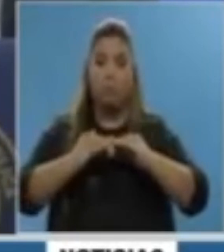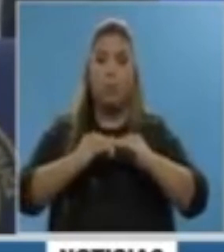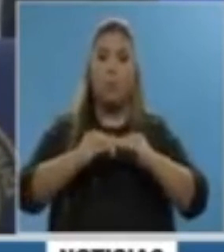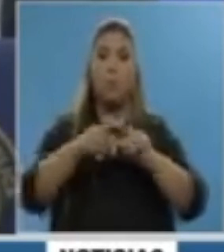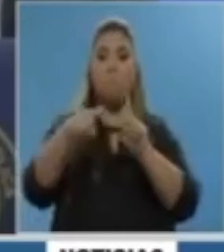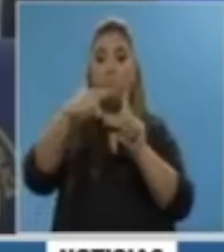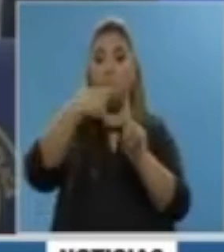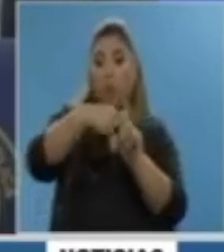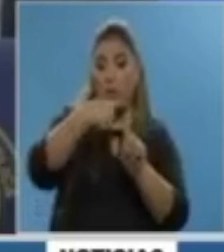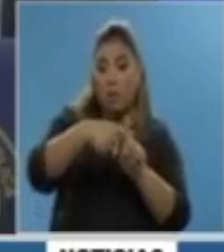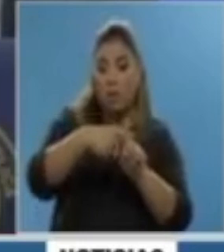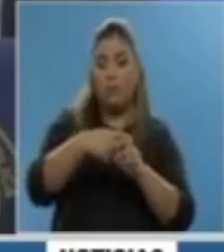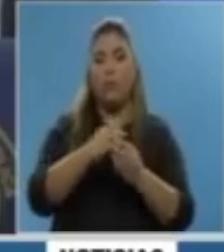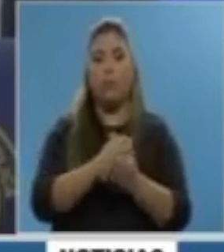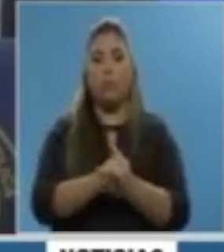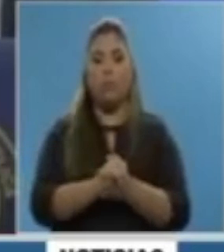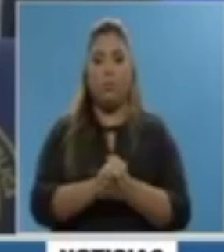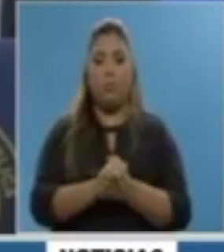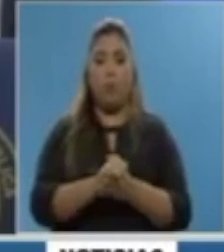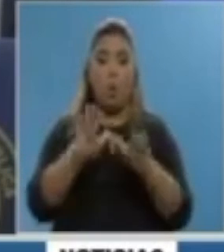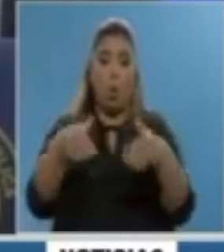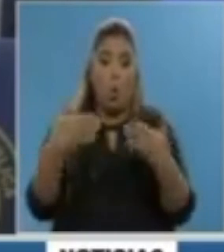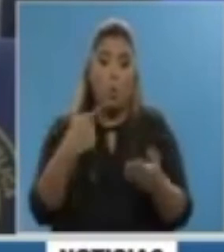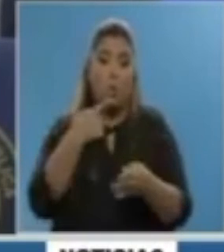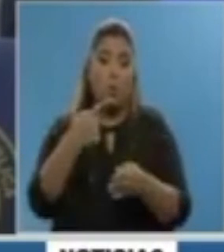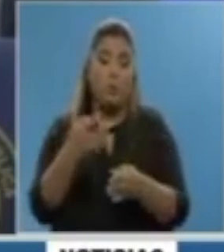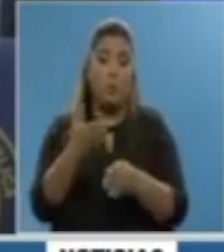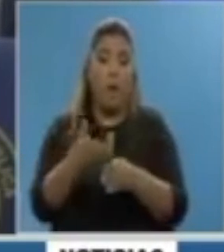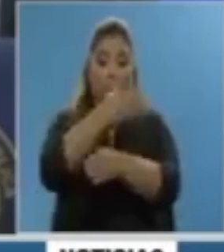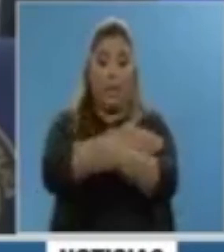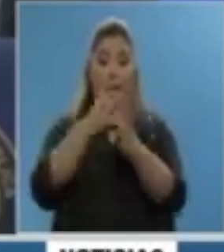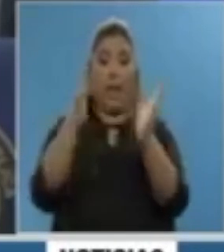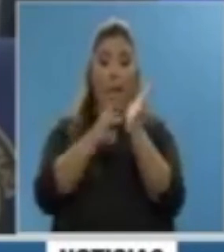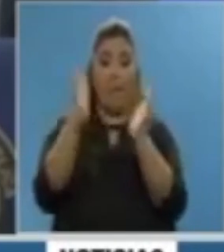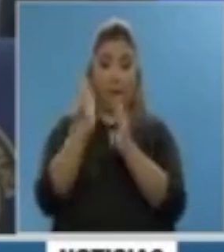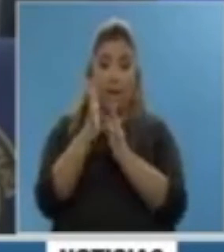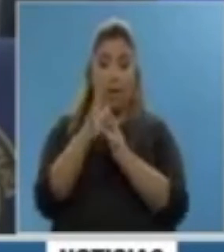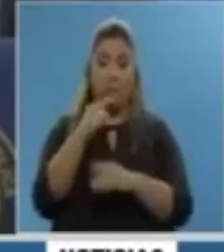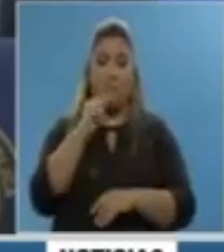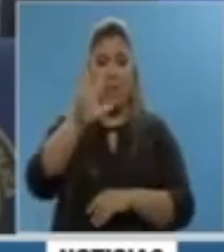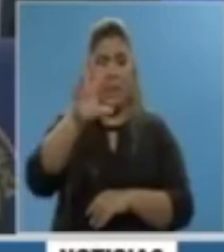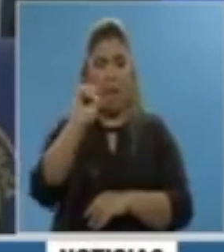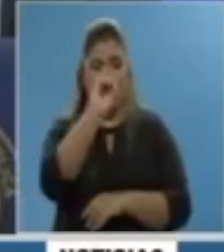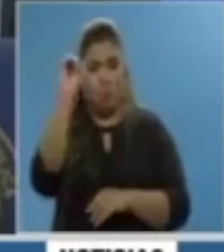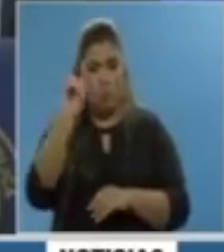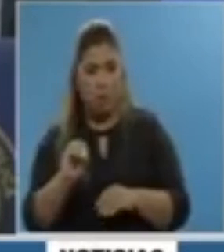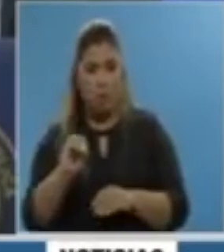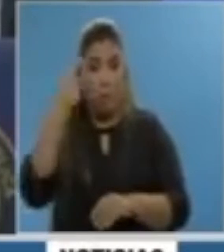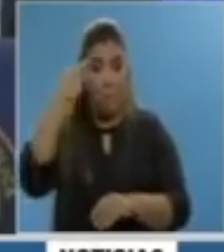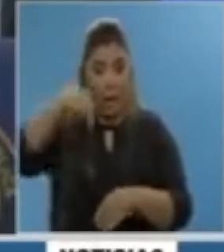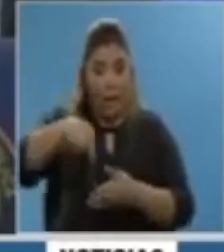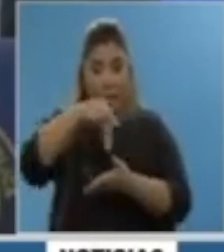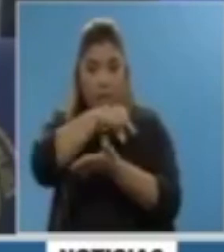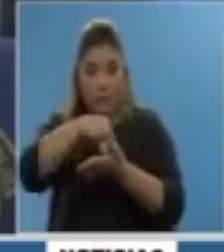de positividades. Como habíamos mencionado, hacia principios de abril era cerca del 30%. Para esta